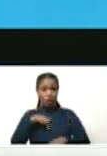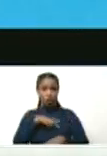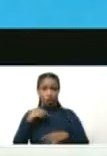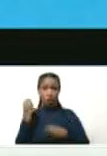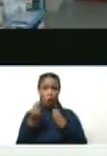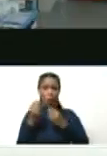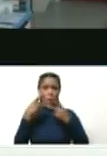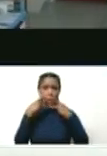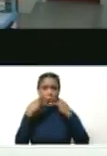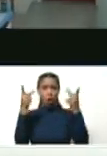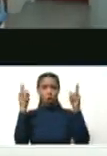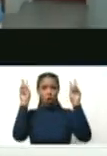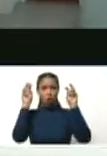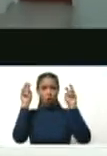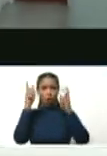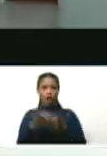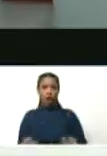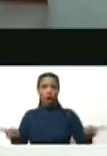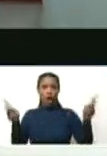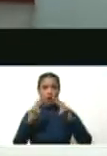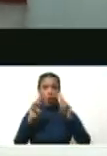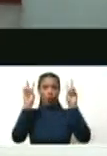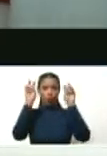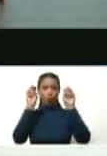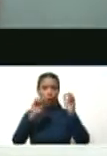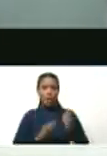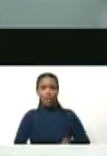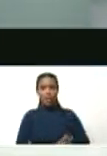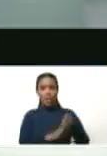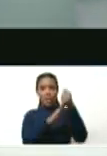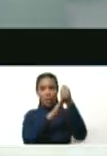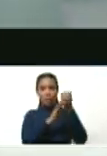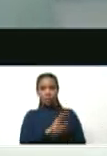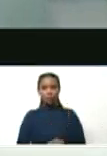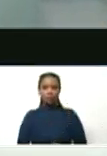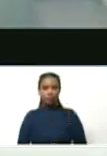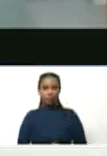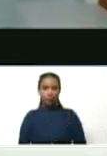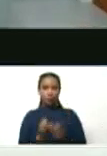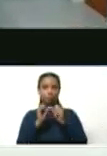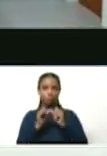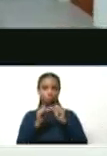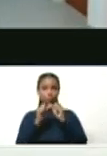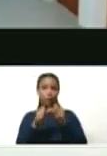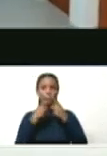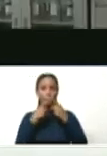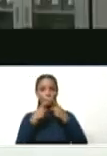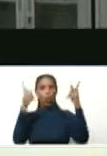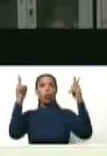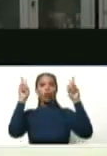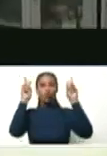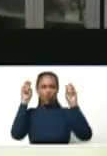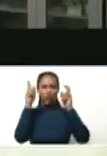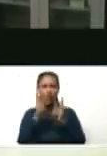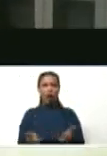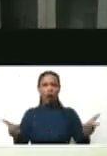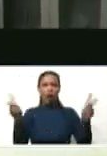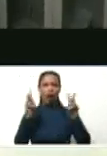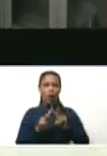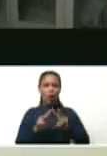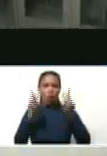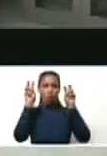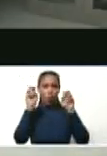promovemos los nuevos valores, los nuevos liderazgos. Una permanente promoción de nuevos valores, de